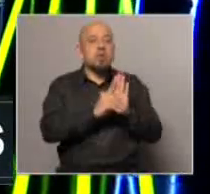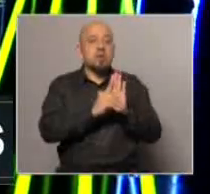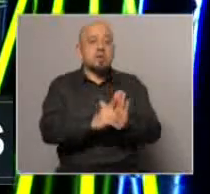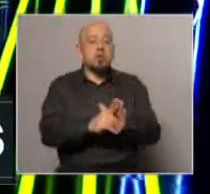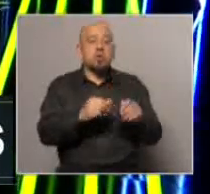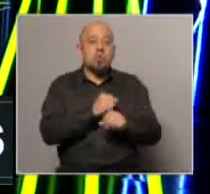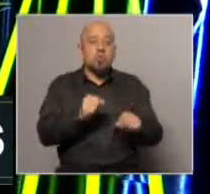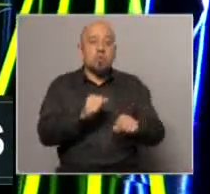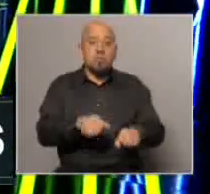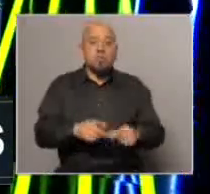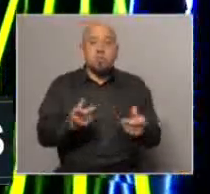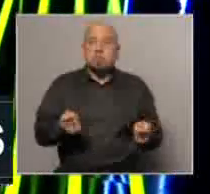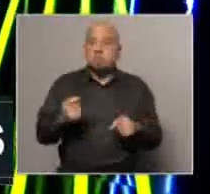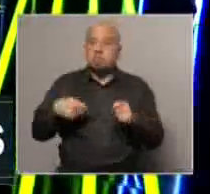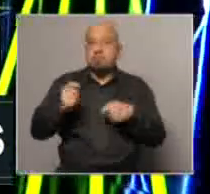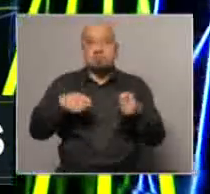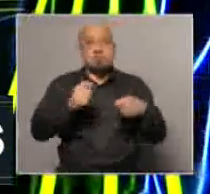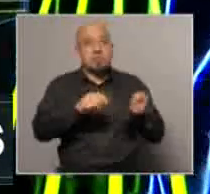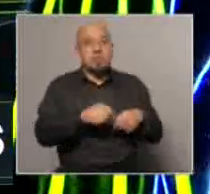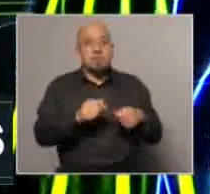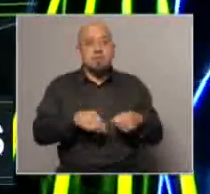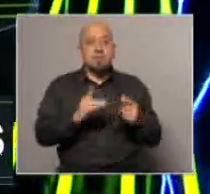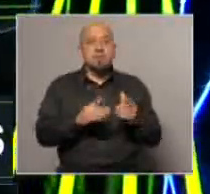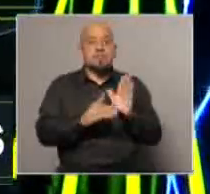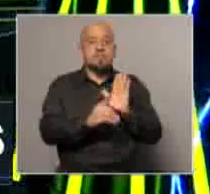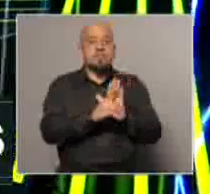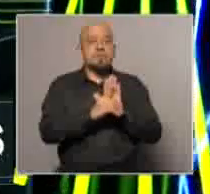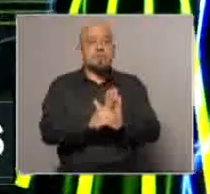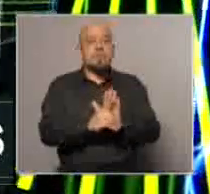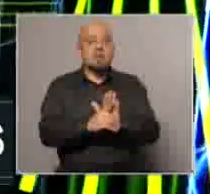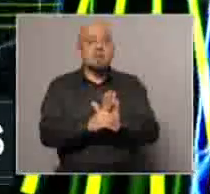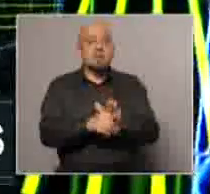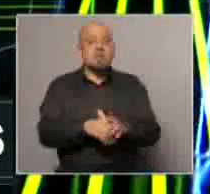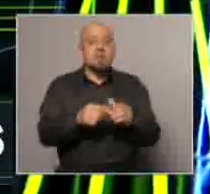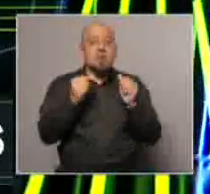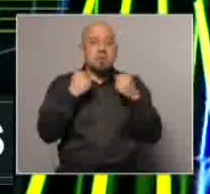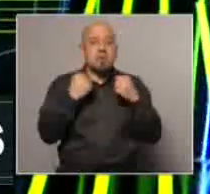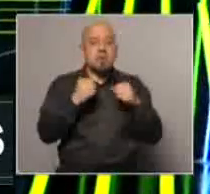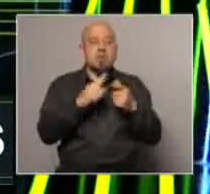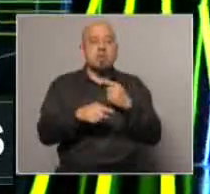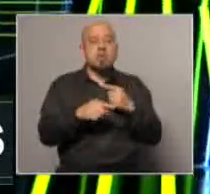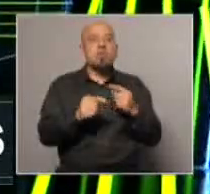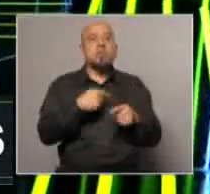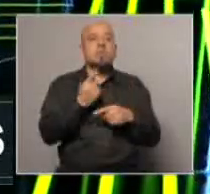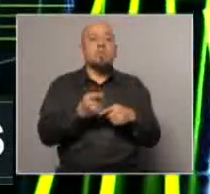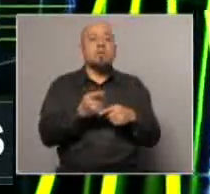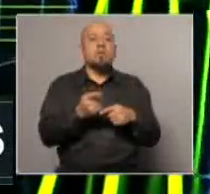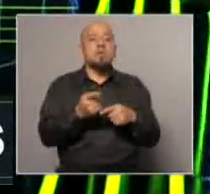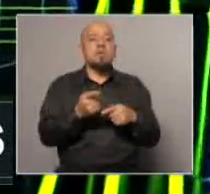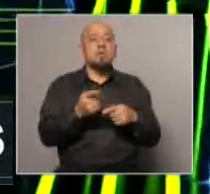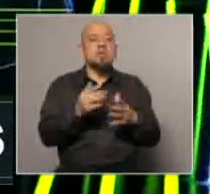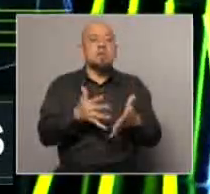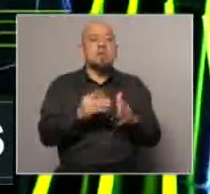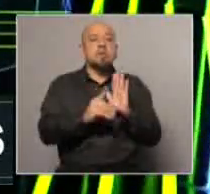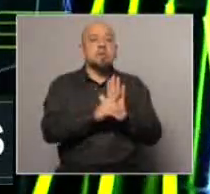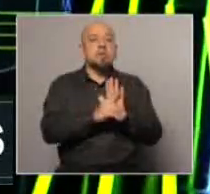comercializar nuestra producción. Son decretos que precedieron la práctica. La práctica de comercio de cannabis vino después de 2016 y ese decreto es de